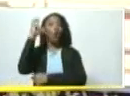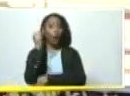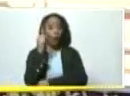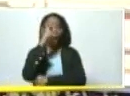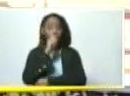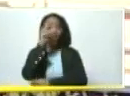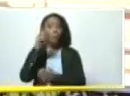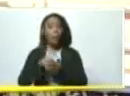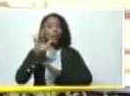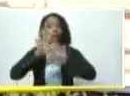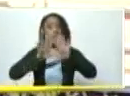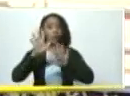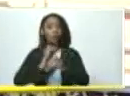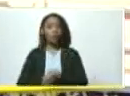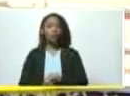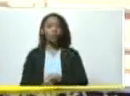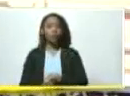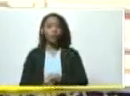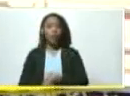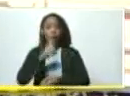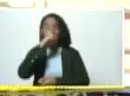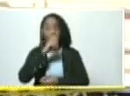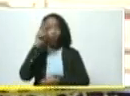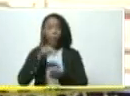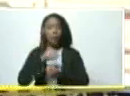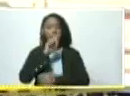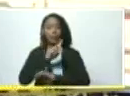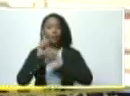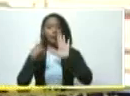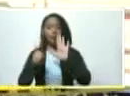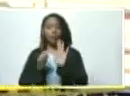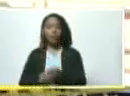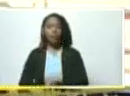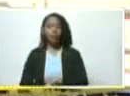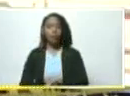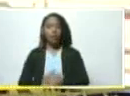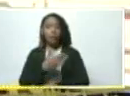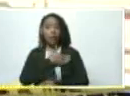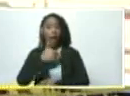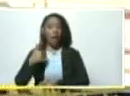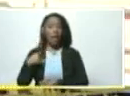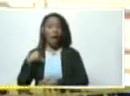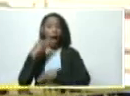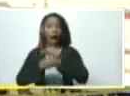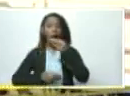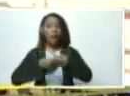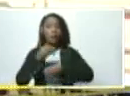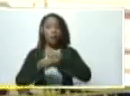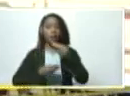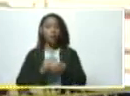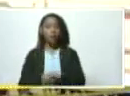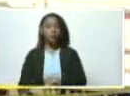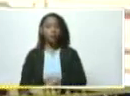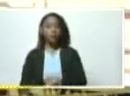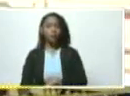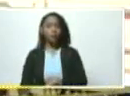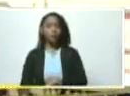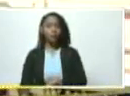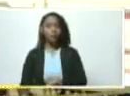año 2015 y en el año 2016 pretendían consolidar